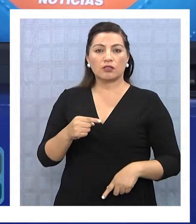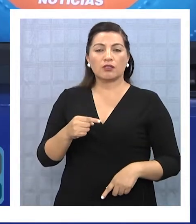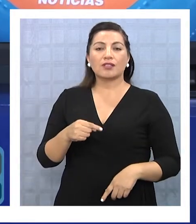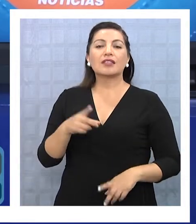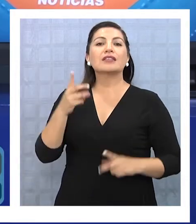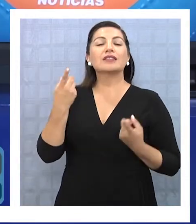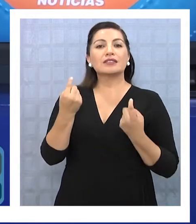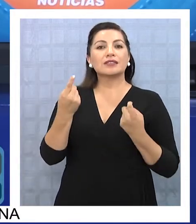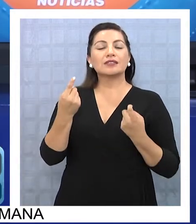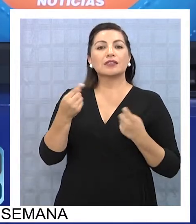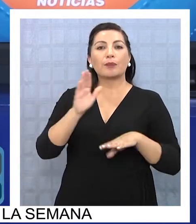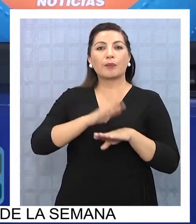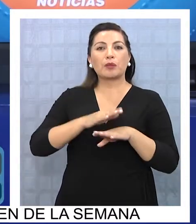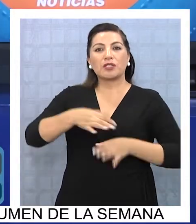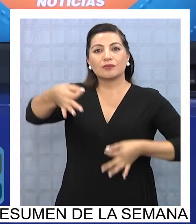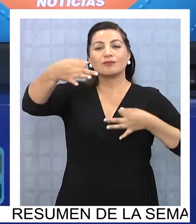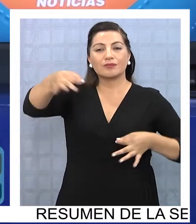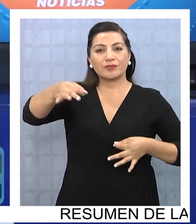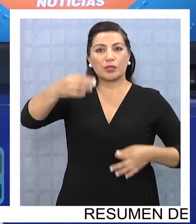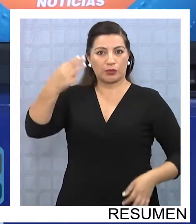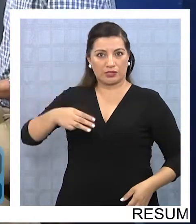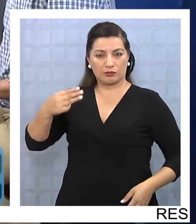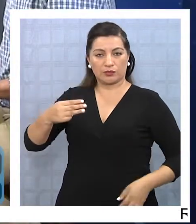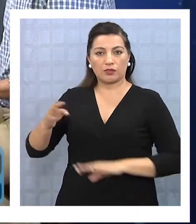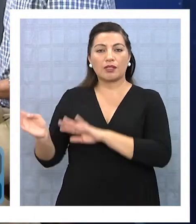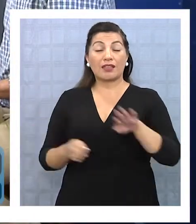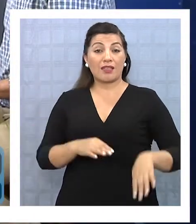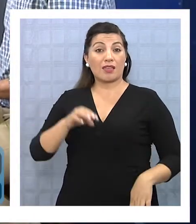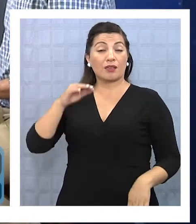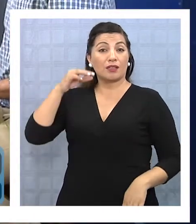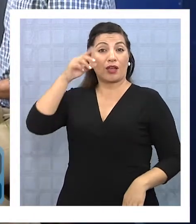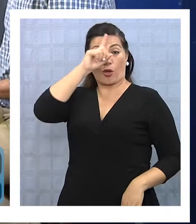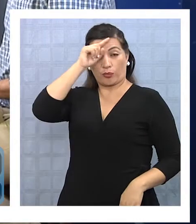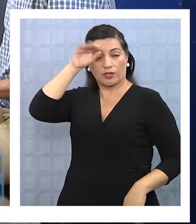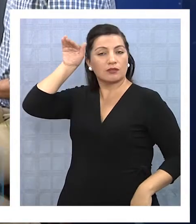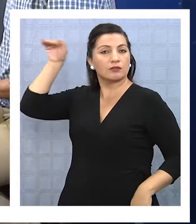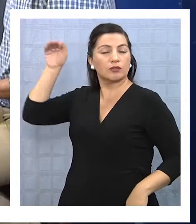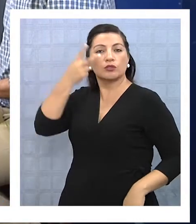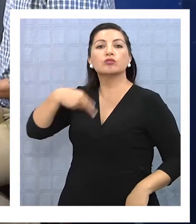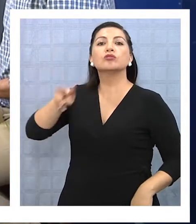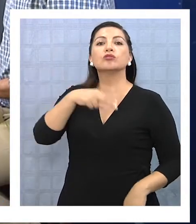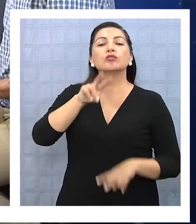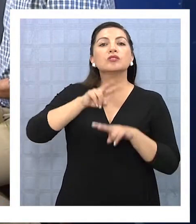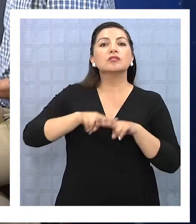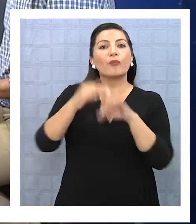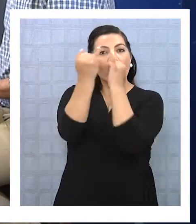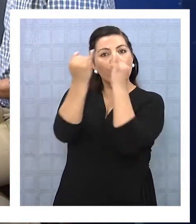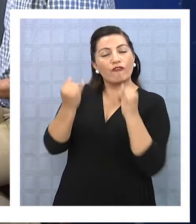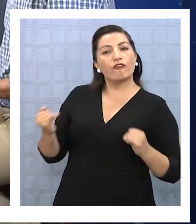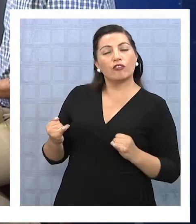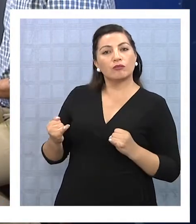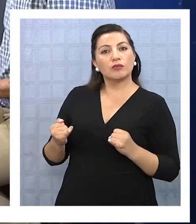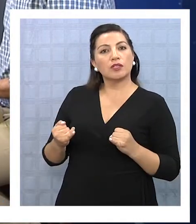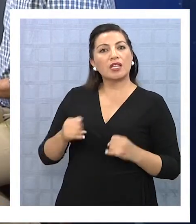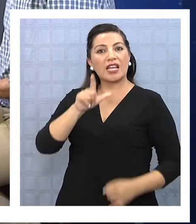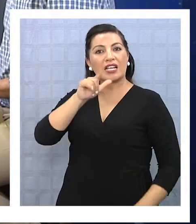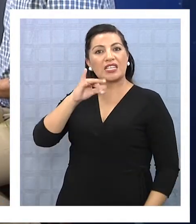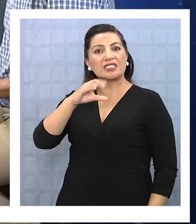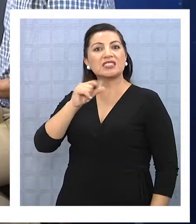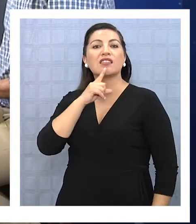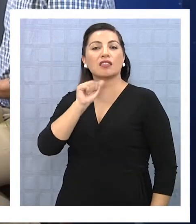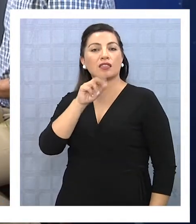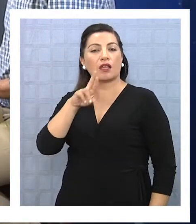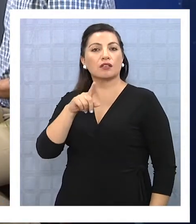requeríamos la autorización de la municipalidad. Y en el caso del Hospital de Alto Hospicio, nosotros hicimos el diseño del hospital, lo